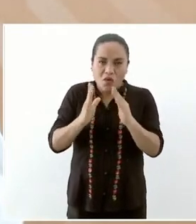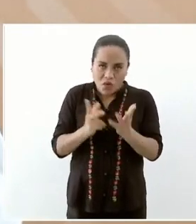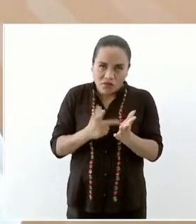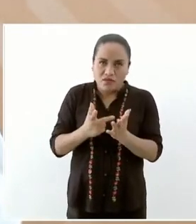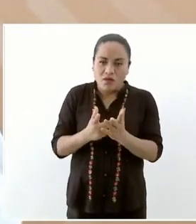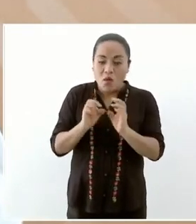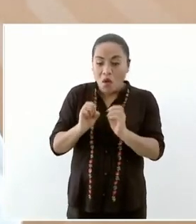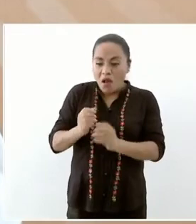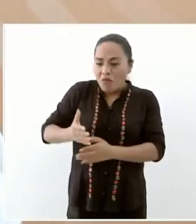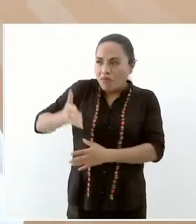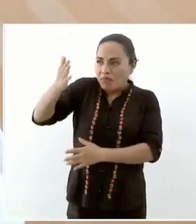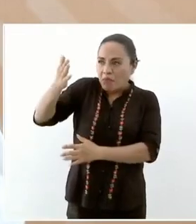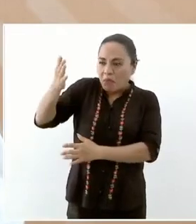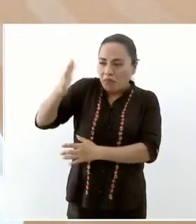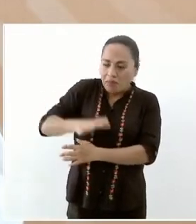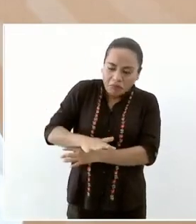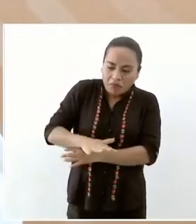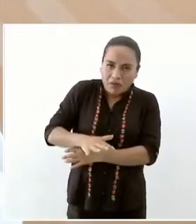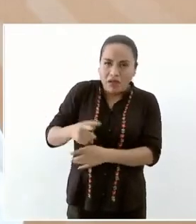se